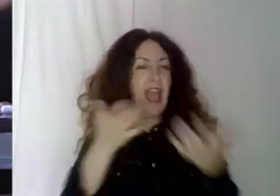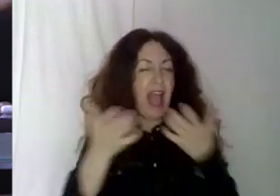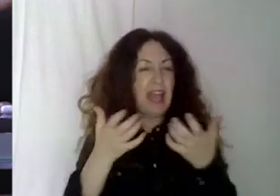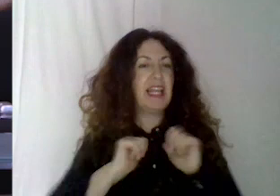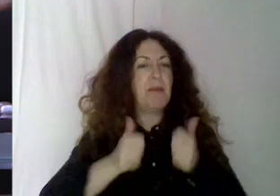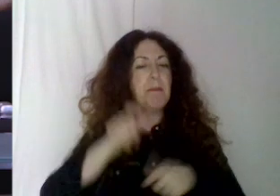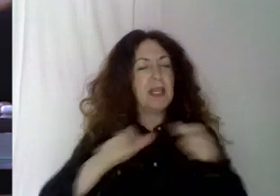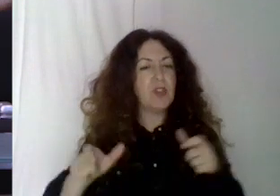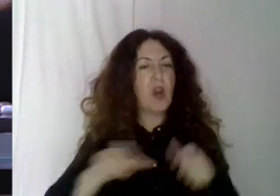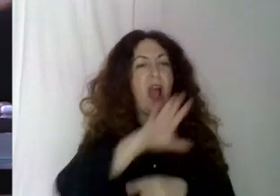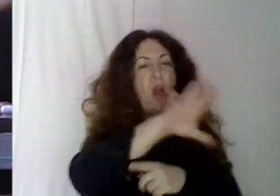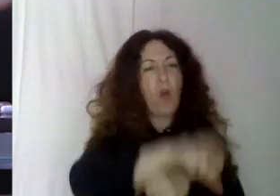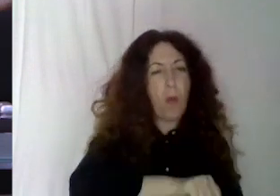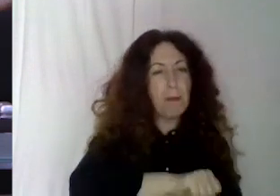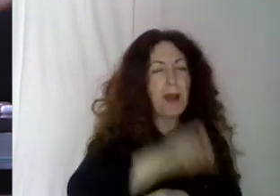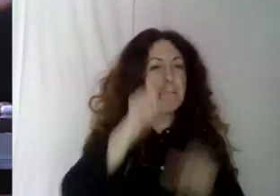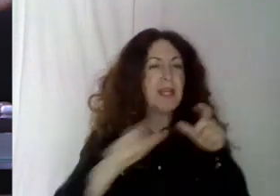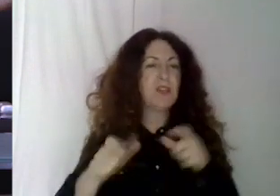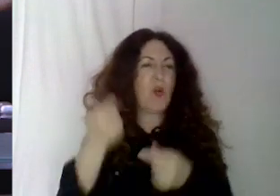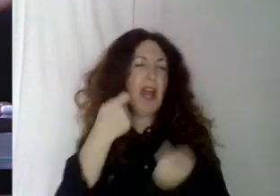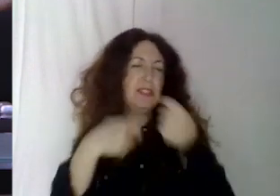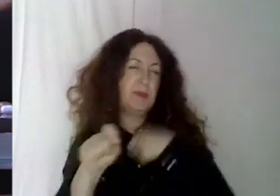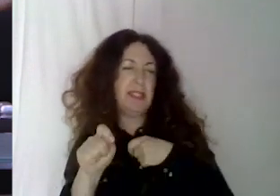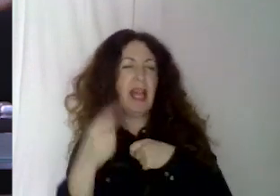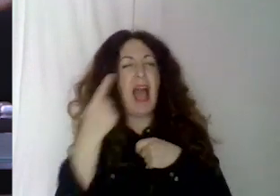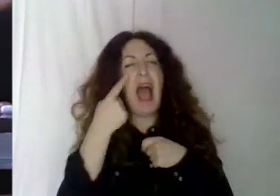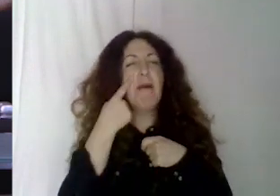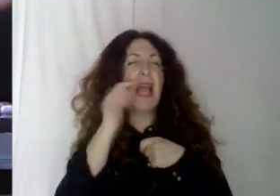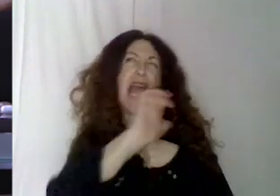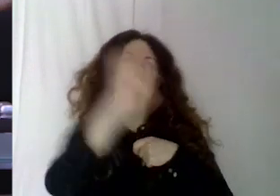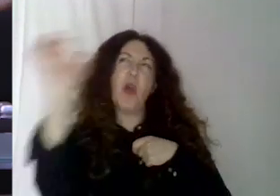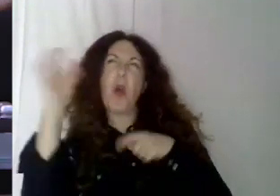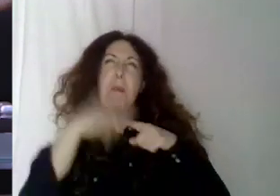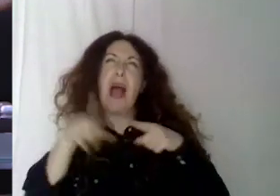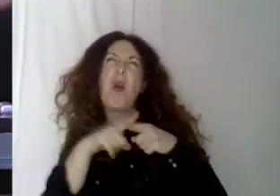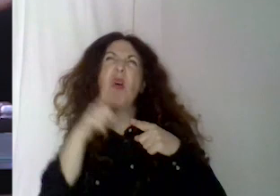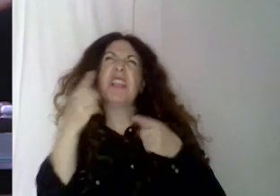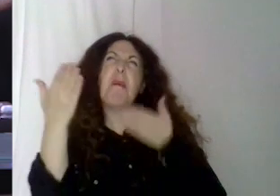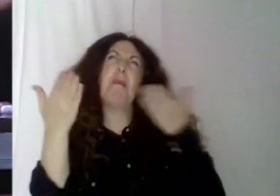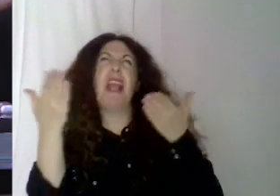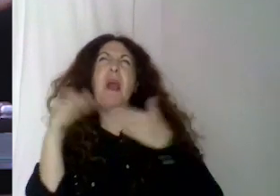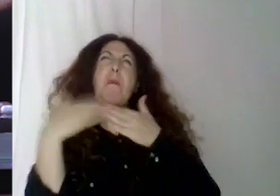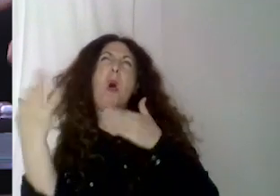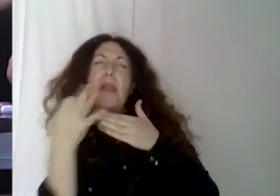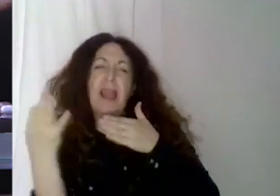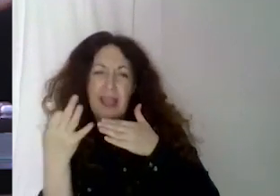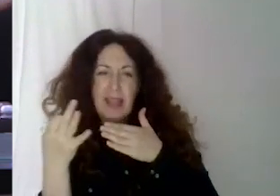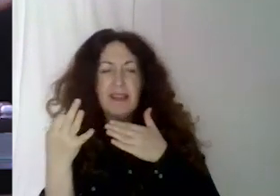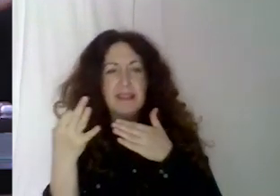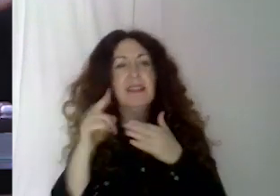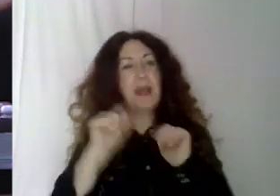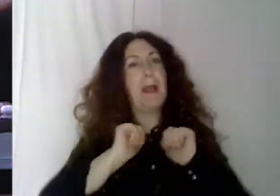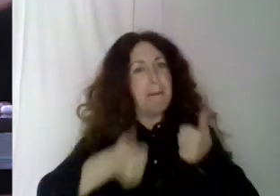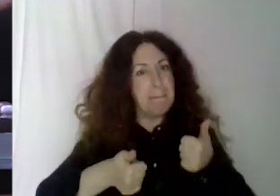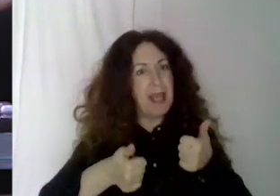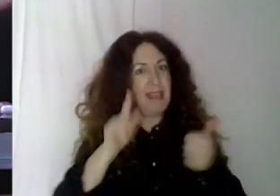Baruch Espinosa, el gran filósofo, por lo que era apreciado, era perseguido por ser un gran filósofo y por publicar